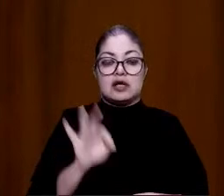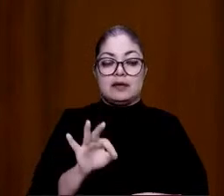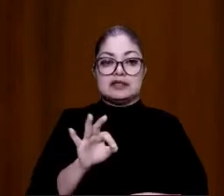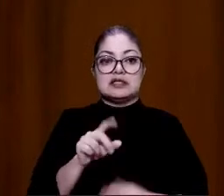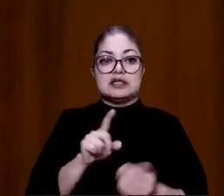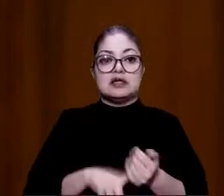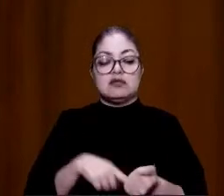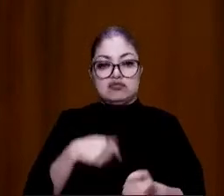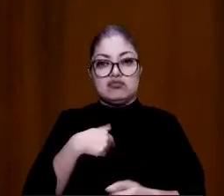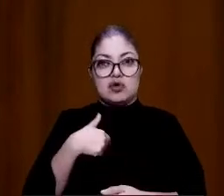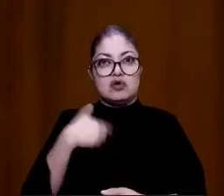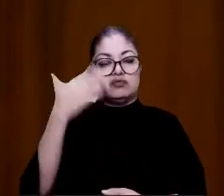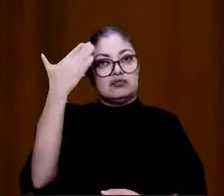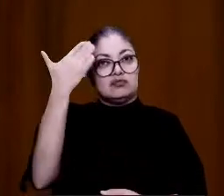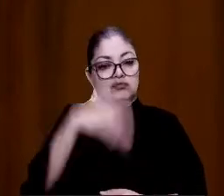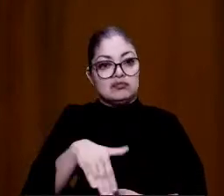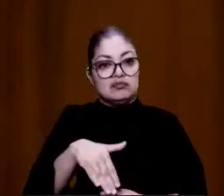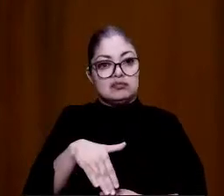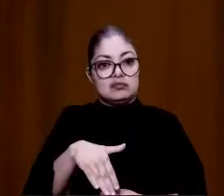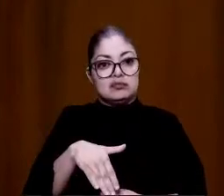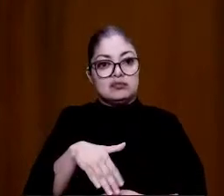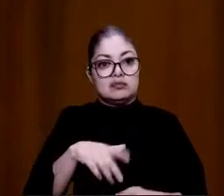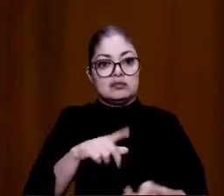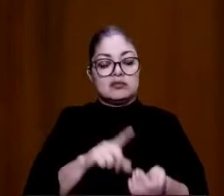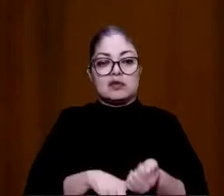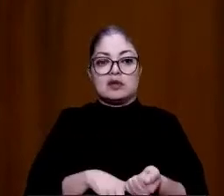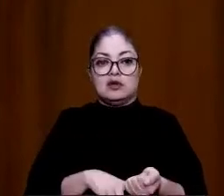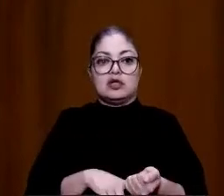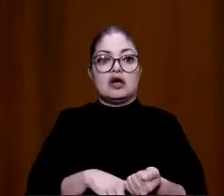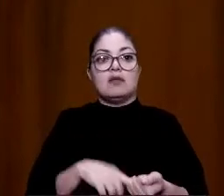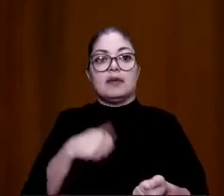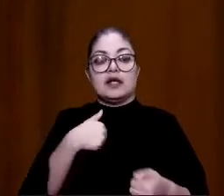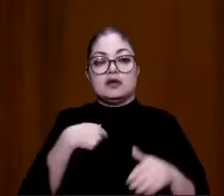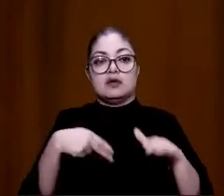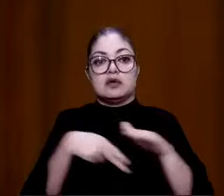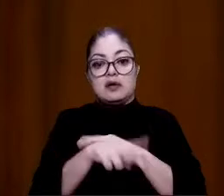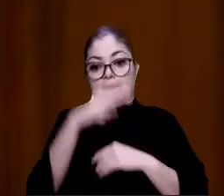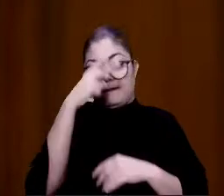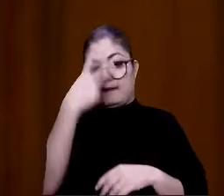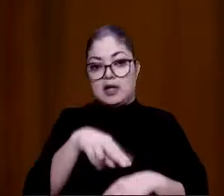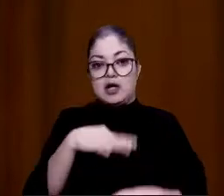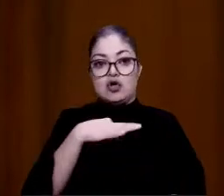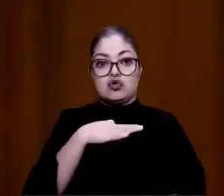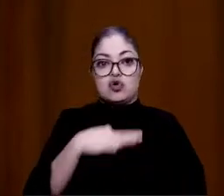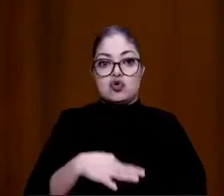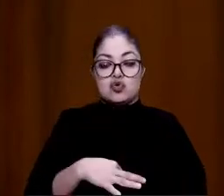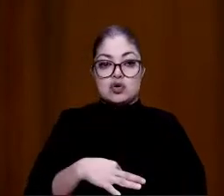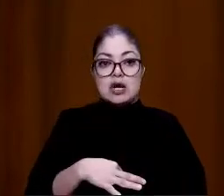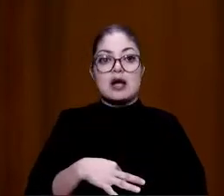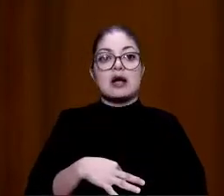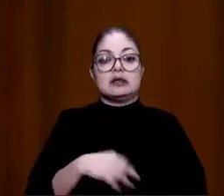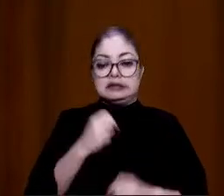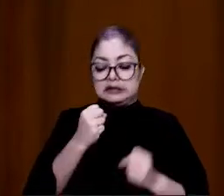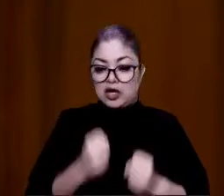estoy convencido que el sistema de transporte del tren de México-Toluca va a repetir y va a ser un éxito para nuestra querida ciudad